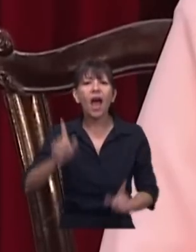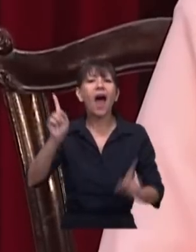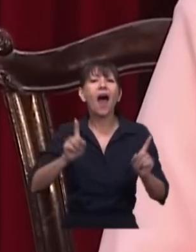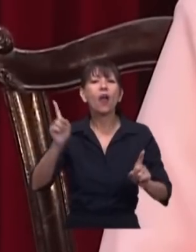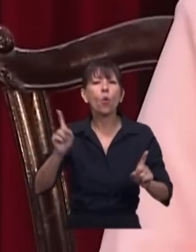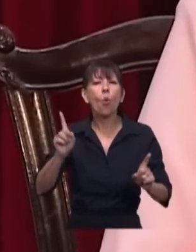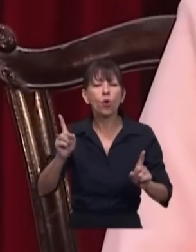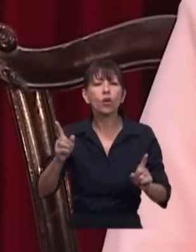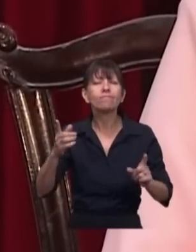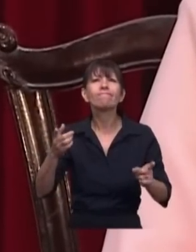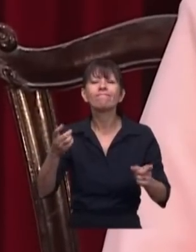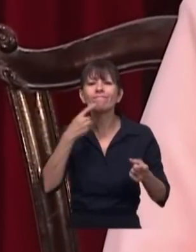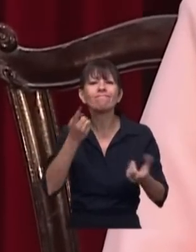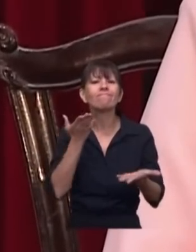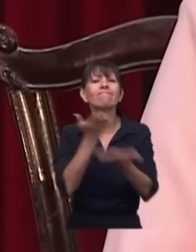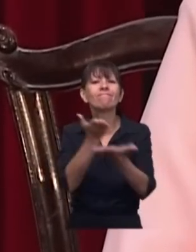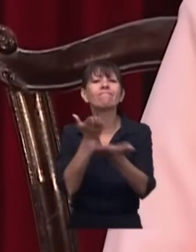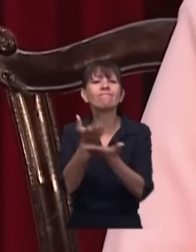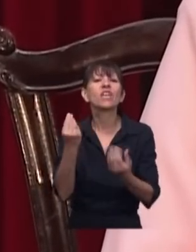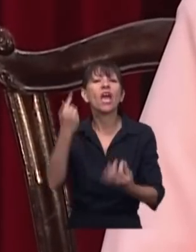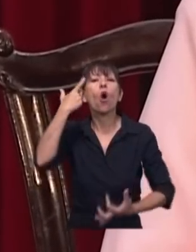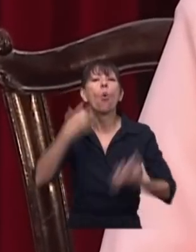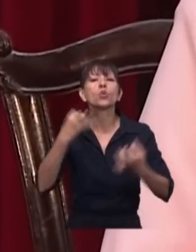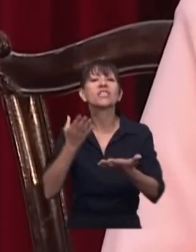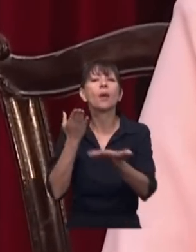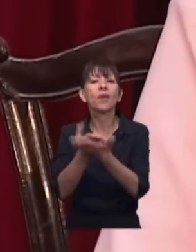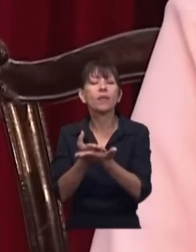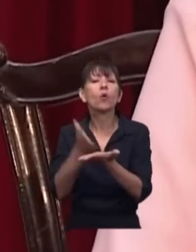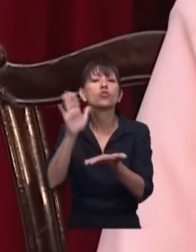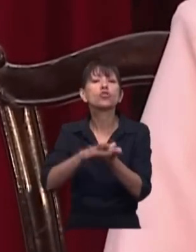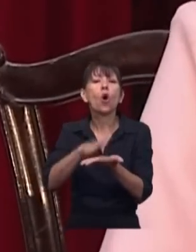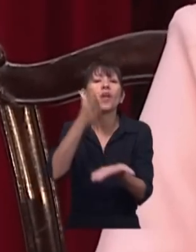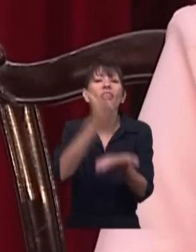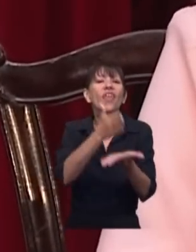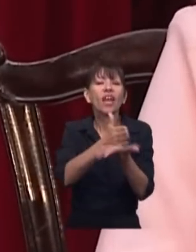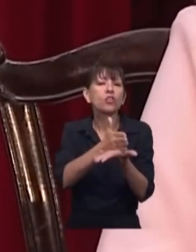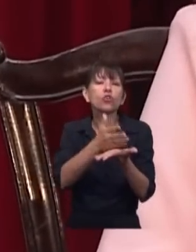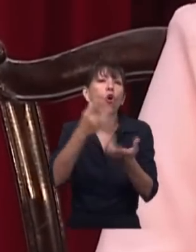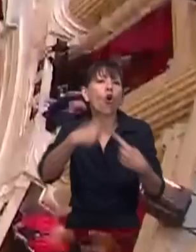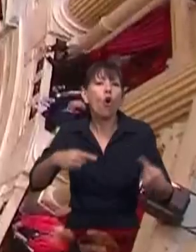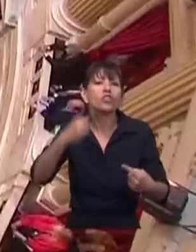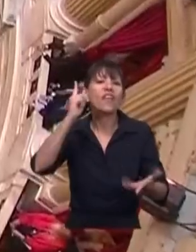el reclamo de justicia cobra vigencia una vez más cuando el derecho se tuerce por el odio o la persecución política.